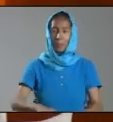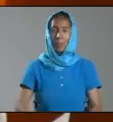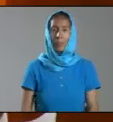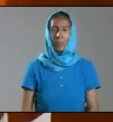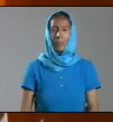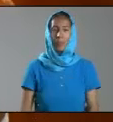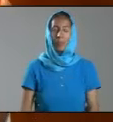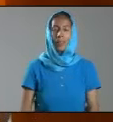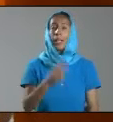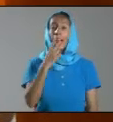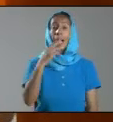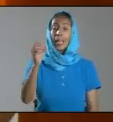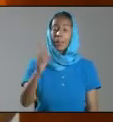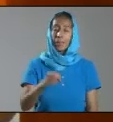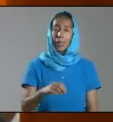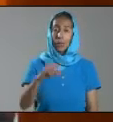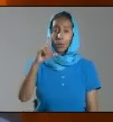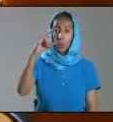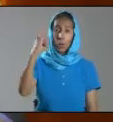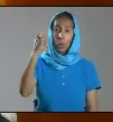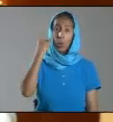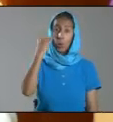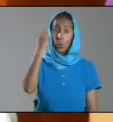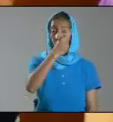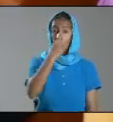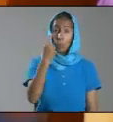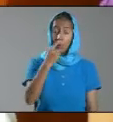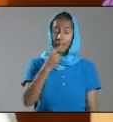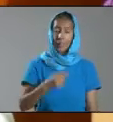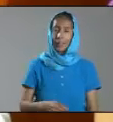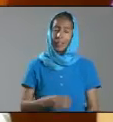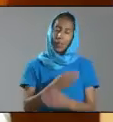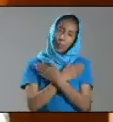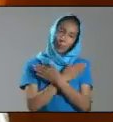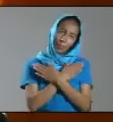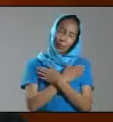perdón, también al hermano Luis Morán, que está cumpliendo 50 años.